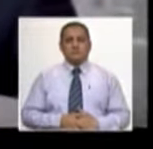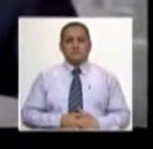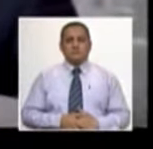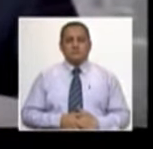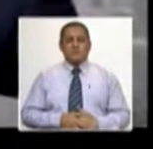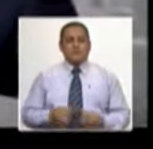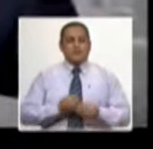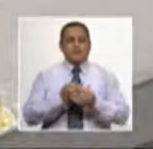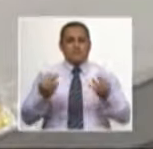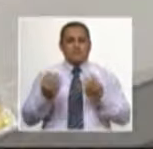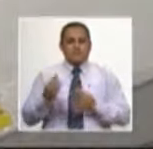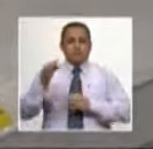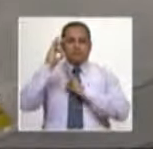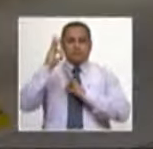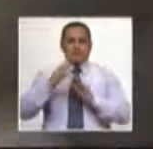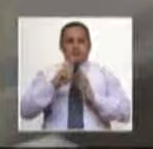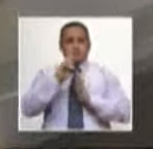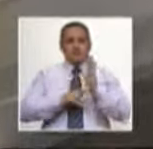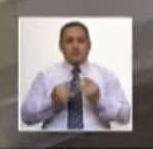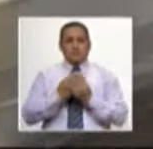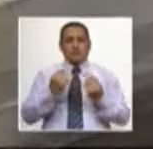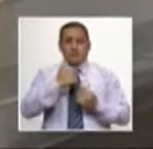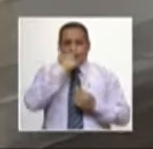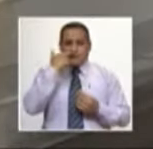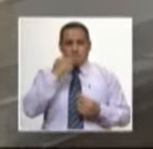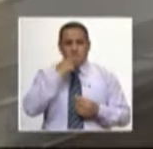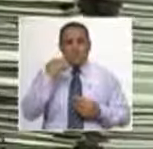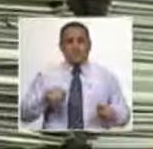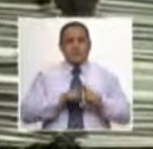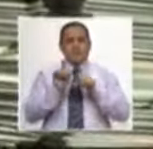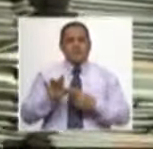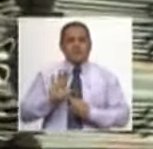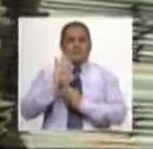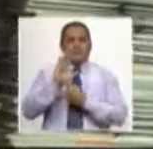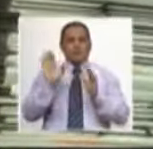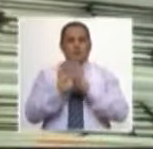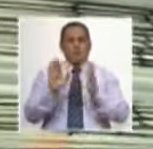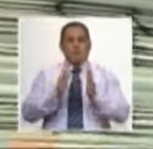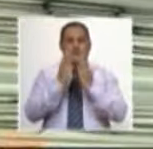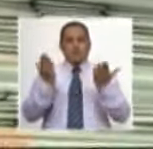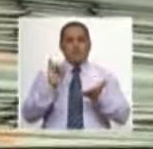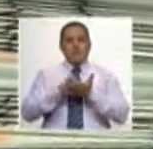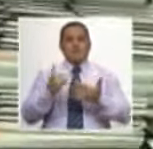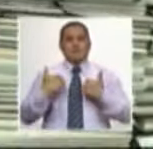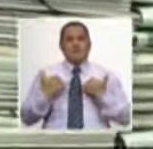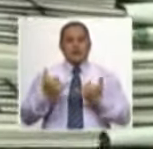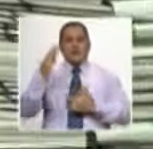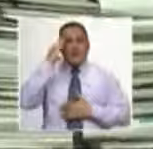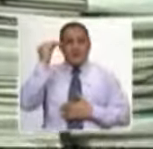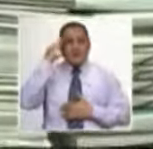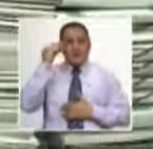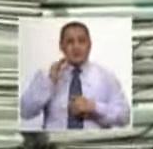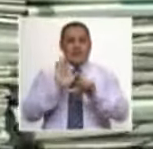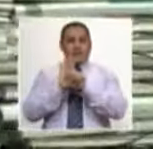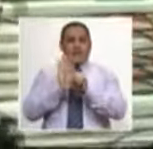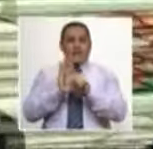De todas estas ponencias y resoluciones muchas veces se desprenden publicaciones como las que reúne la jurisprudencia y